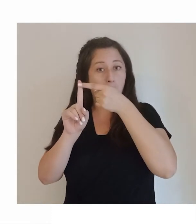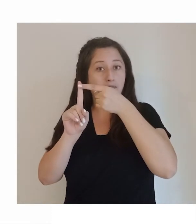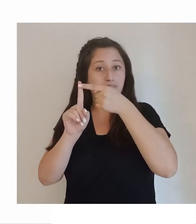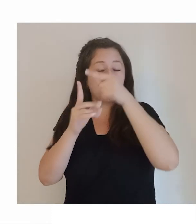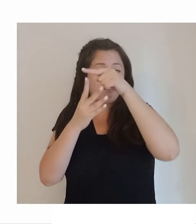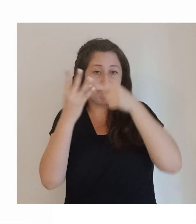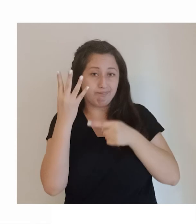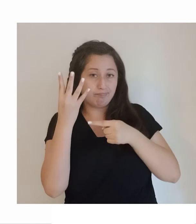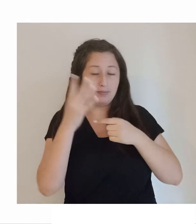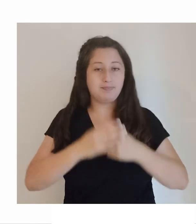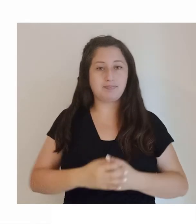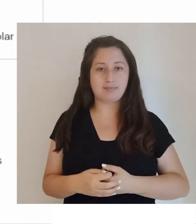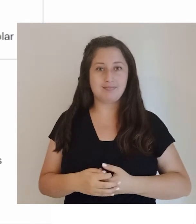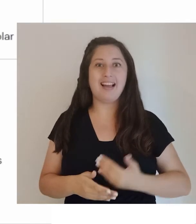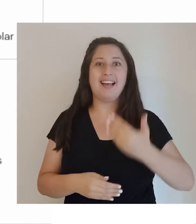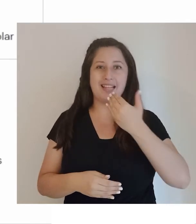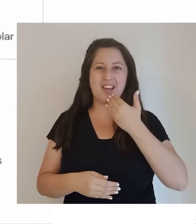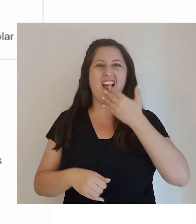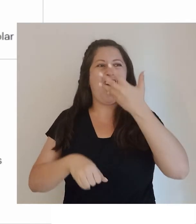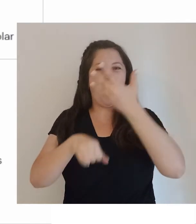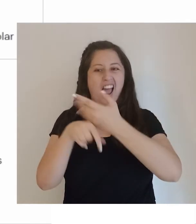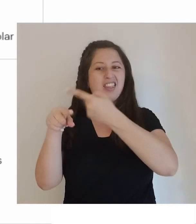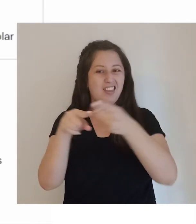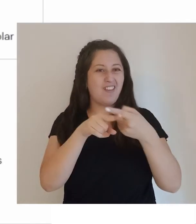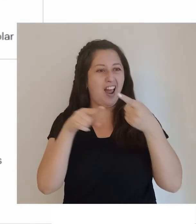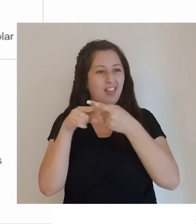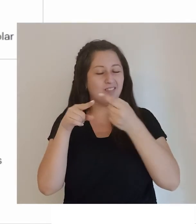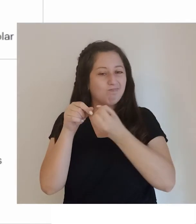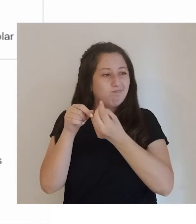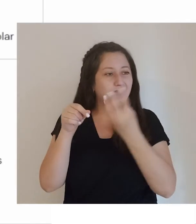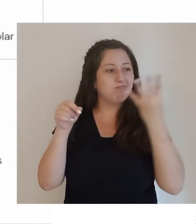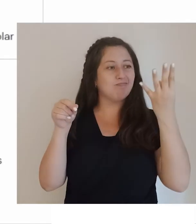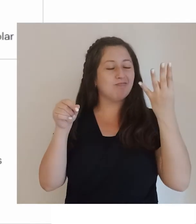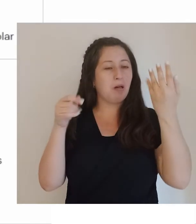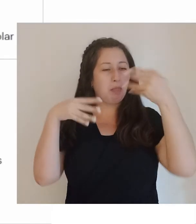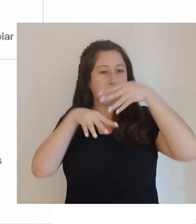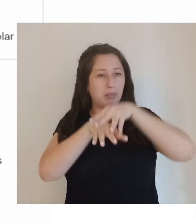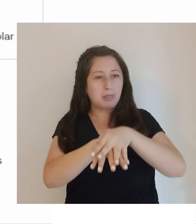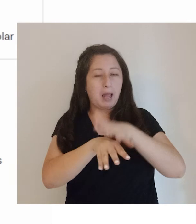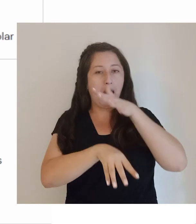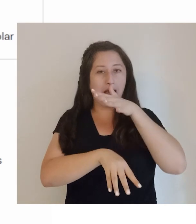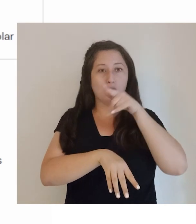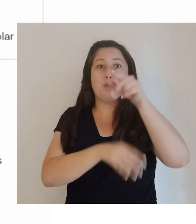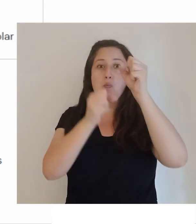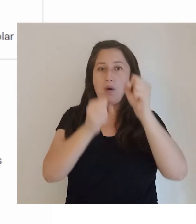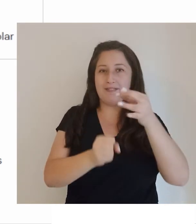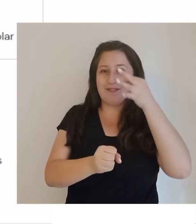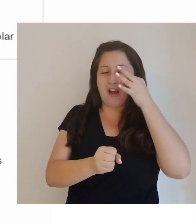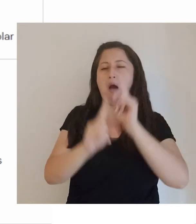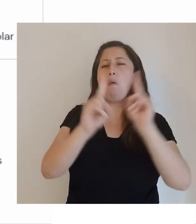presión, y hay hasta grados de miscibilidad. Puedes revisar algunos ejemplos